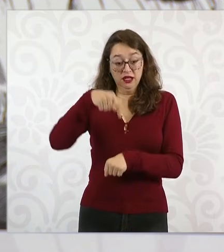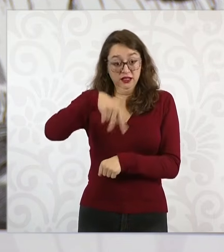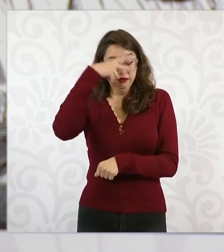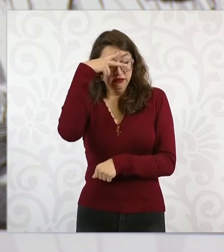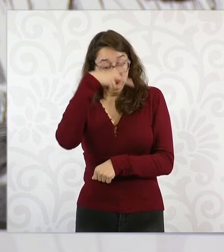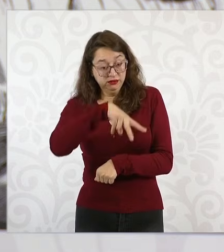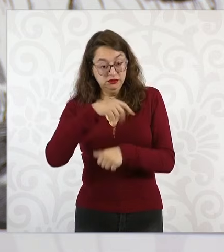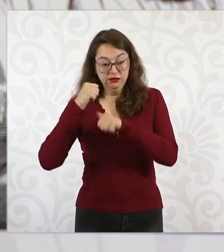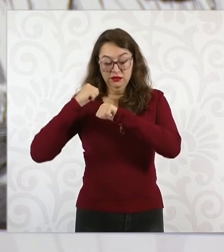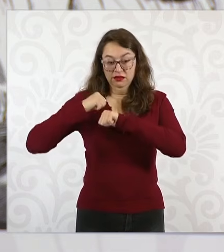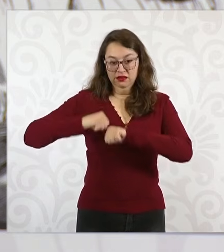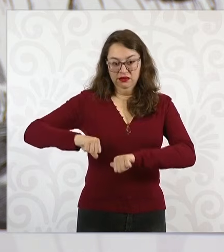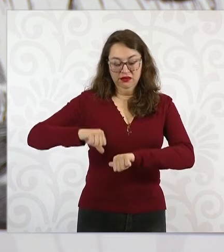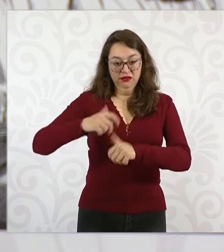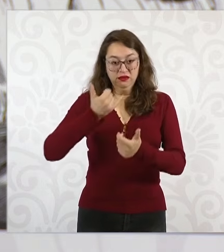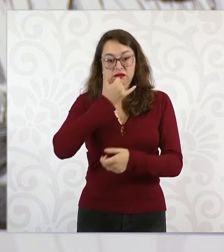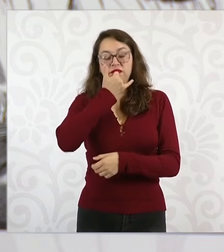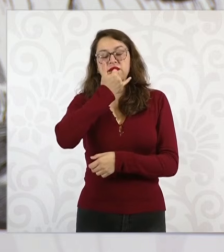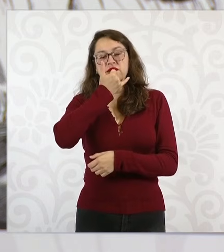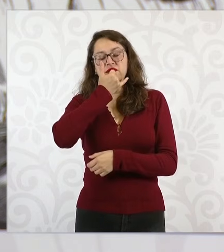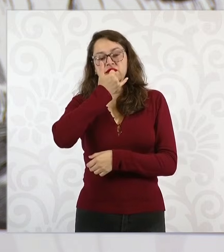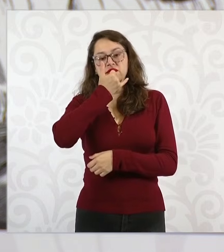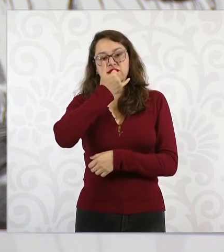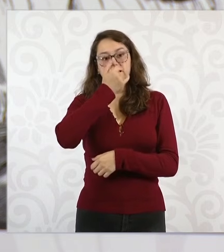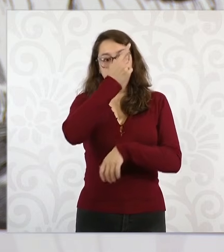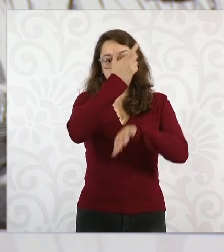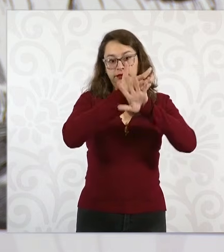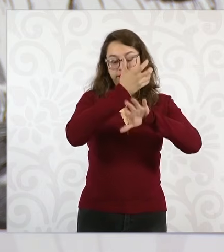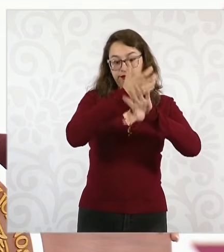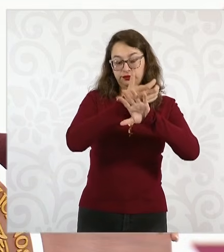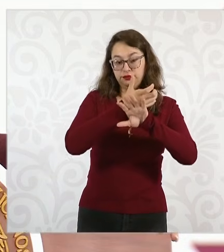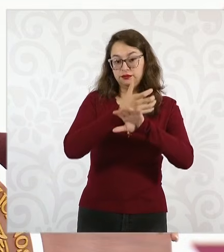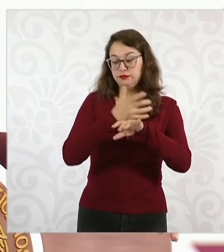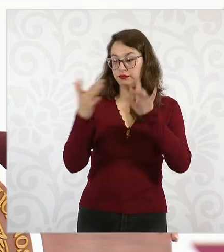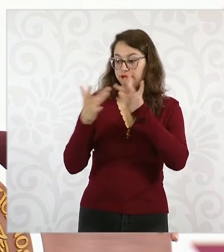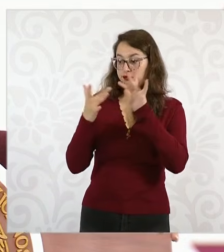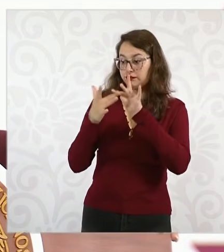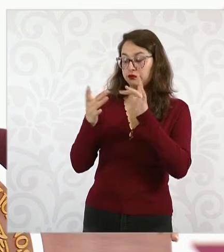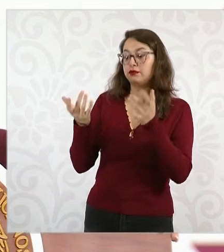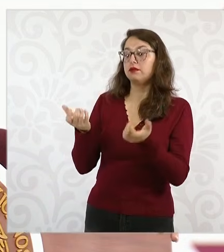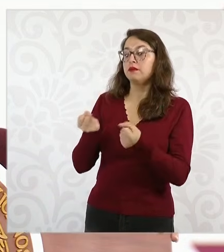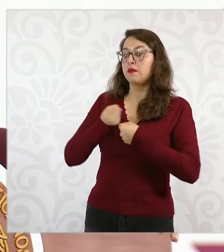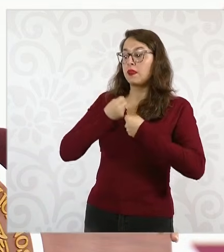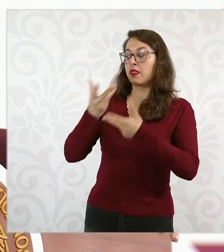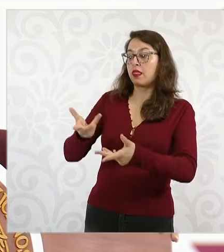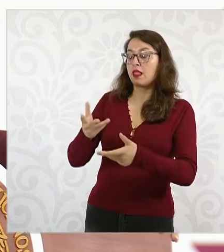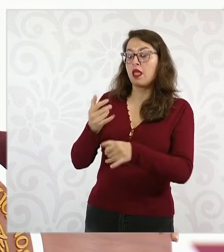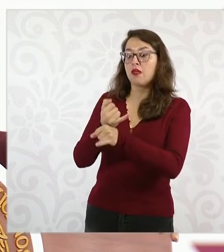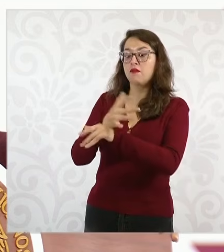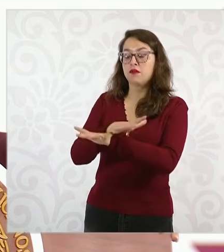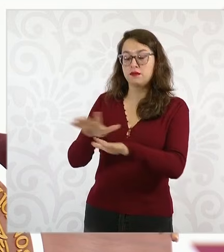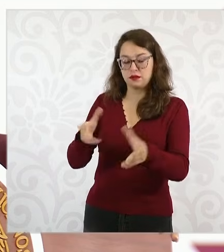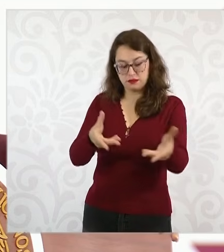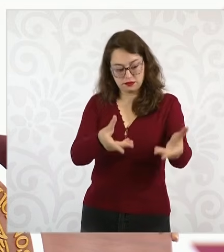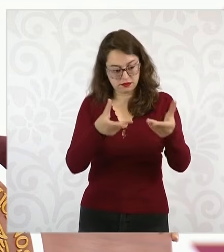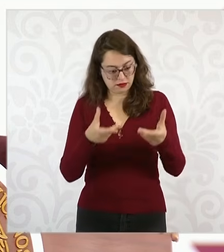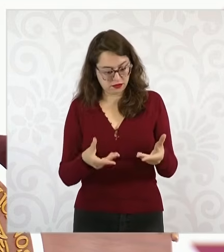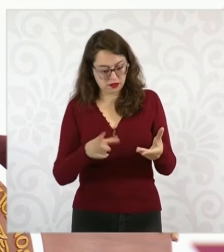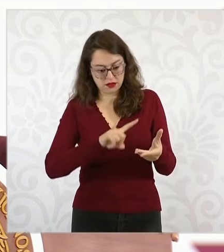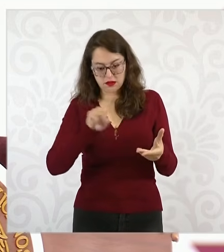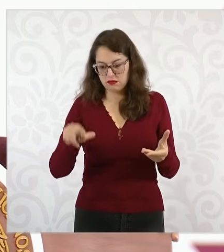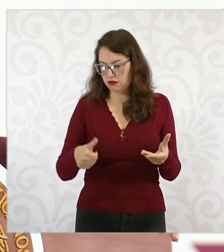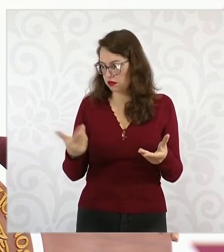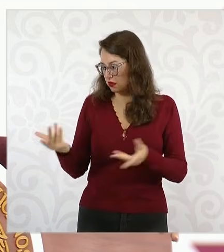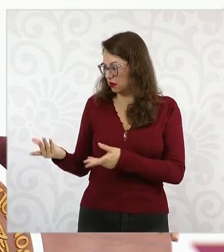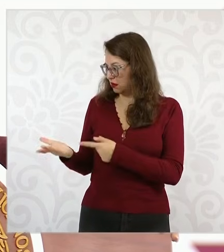mexicanas, las autoridades estadounidenses le dijeron a México? ¿Y qué es lo que sale